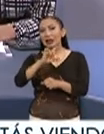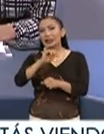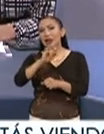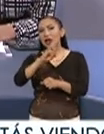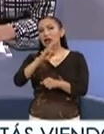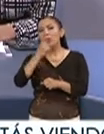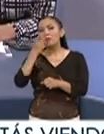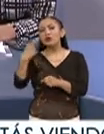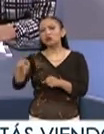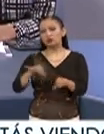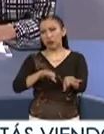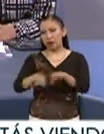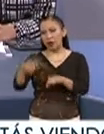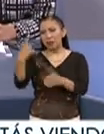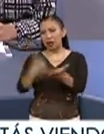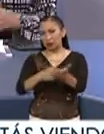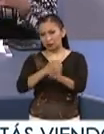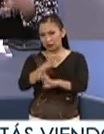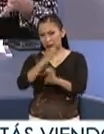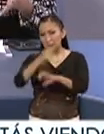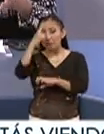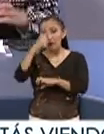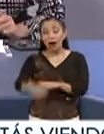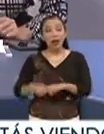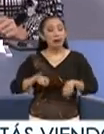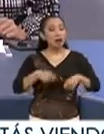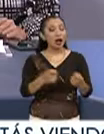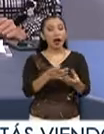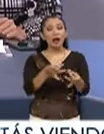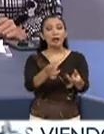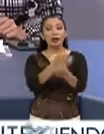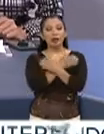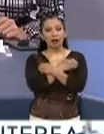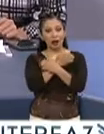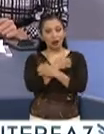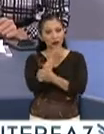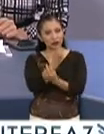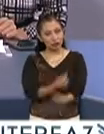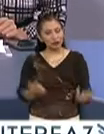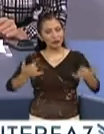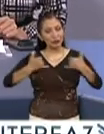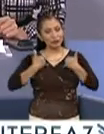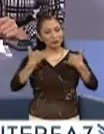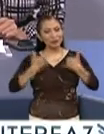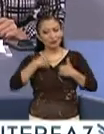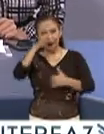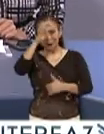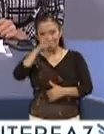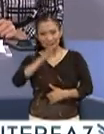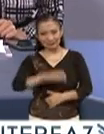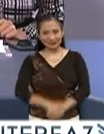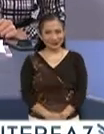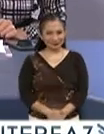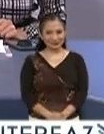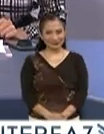habló sobre el trabajo que se está haciendo en este estado para asegurar la calidad educativa a los niños y jóvenes